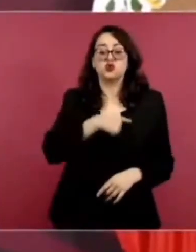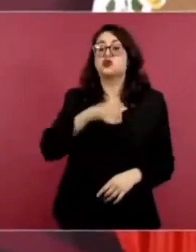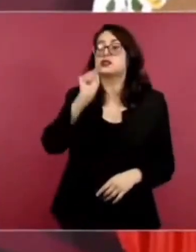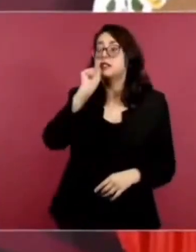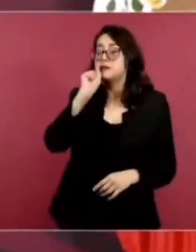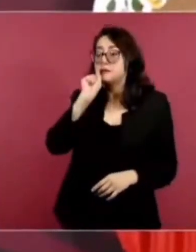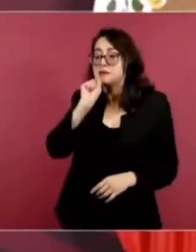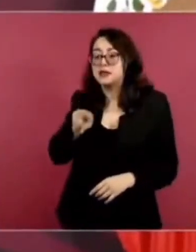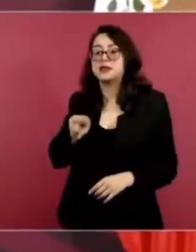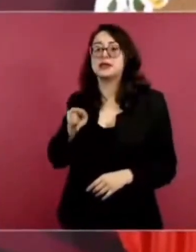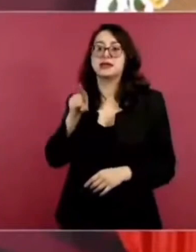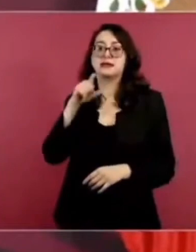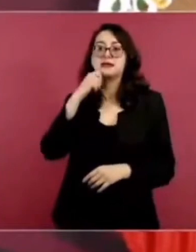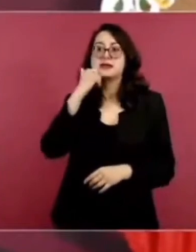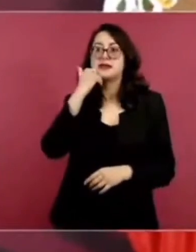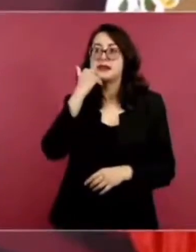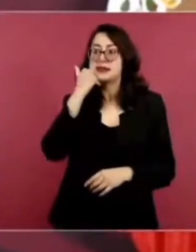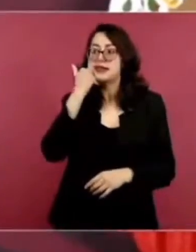sin